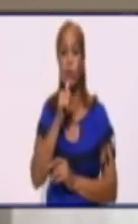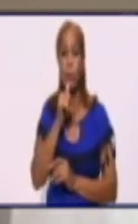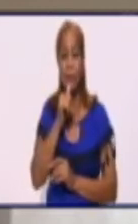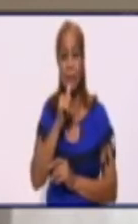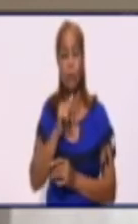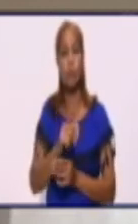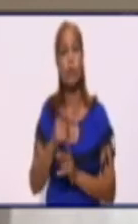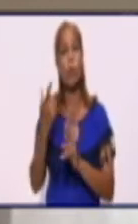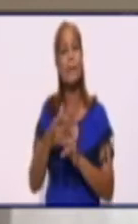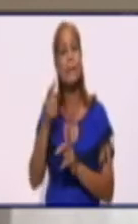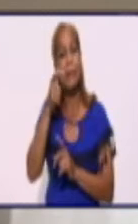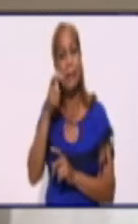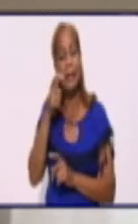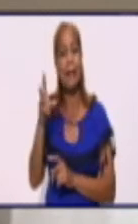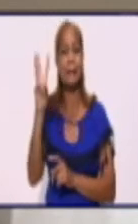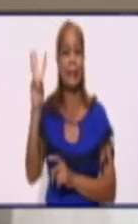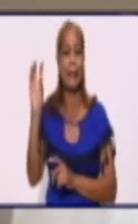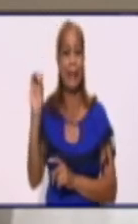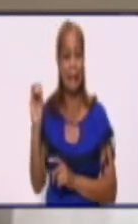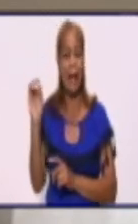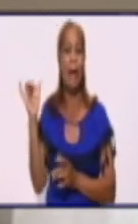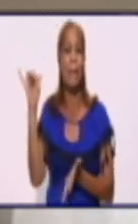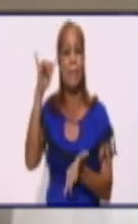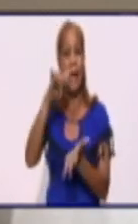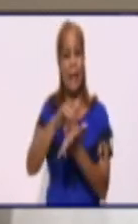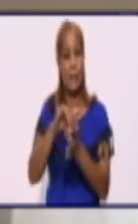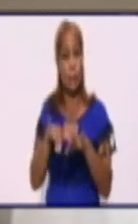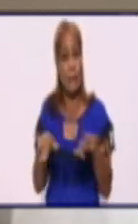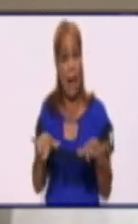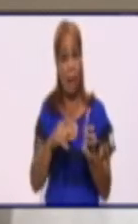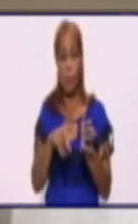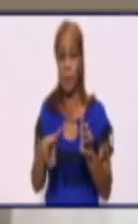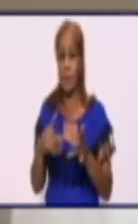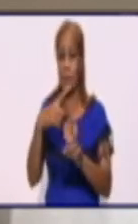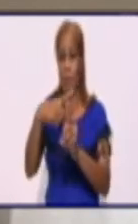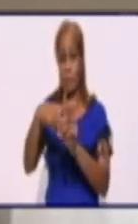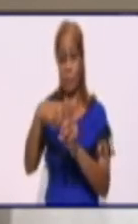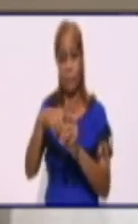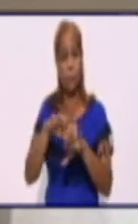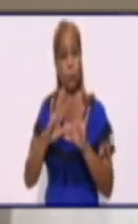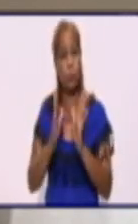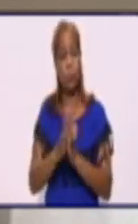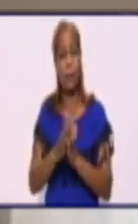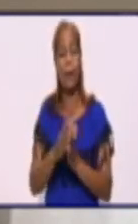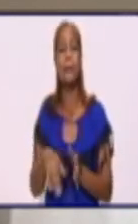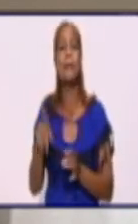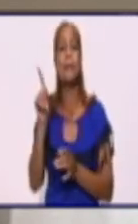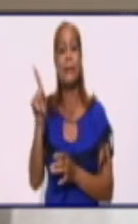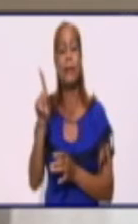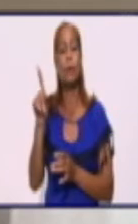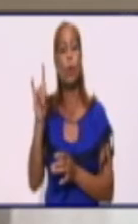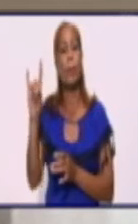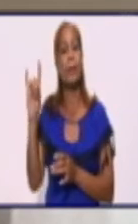contactos y se vigilan 30 viajeros. Ya la provincia suma un total de 7.692 casos